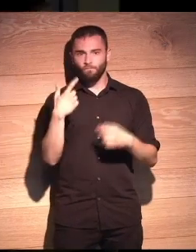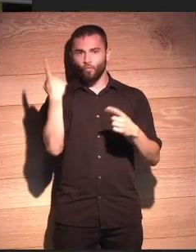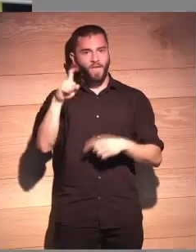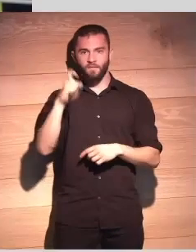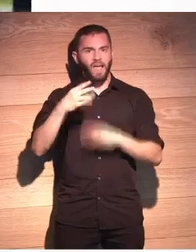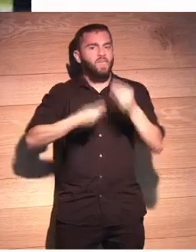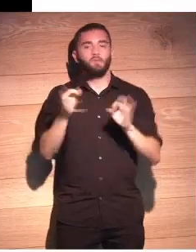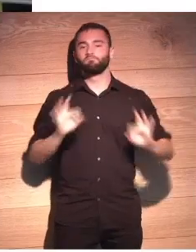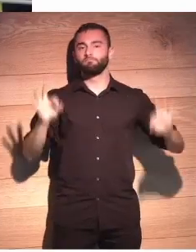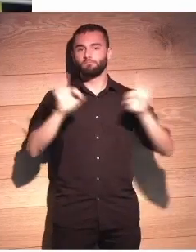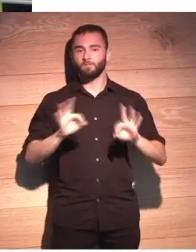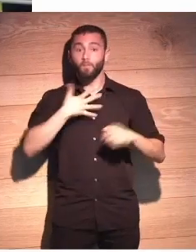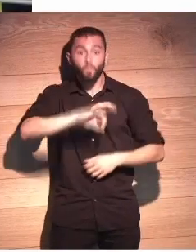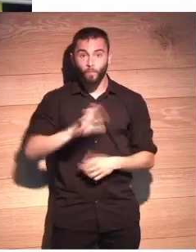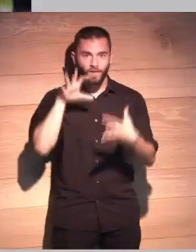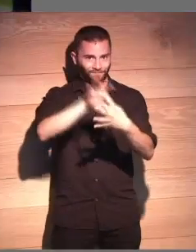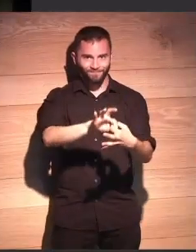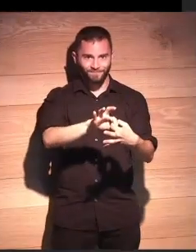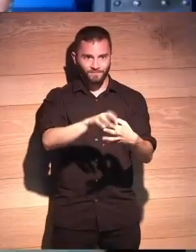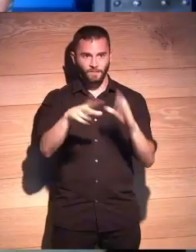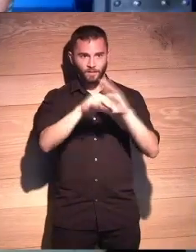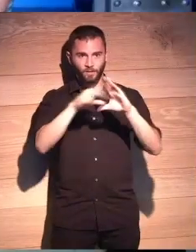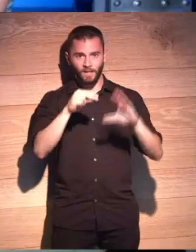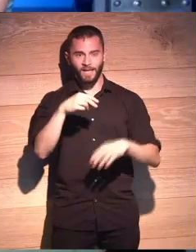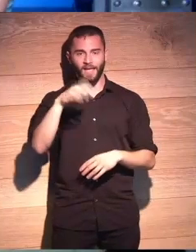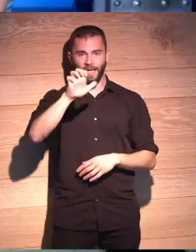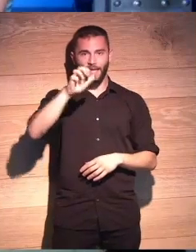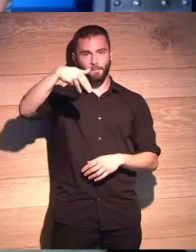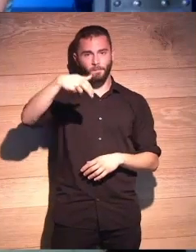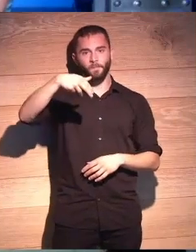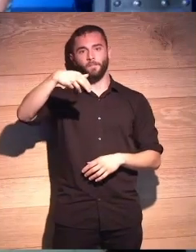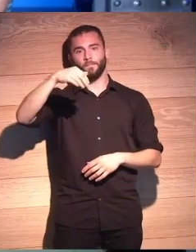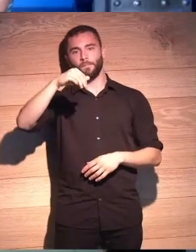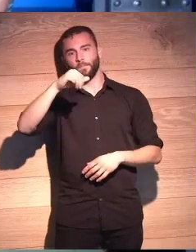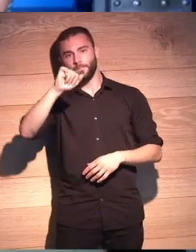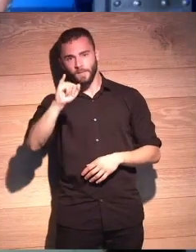hacer nada. Y este es el vídeo que... Esto es del MIT.